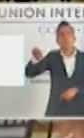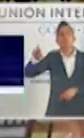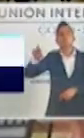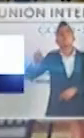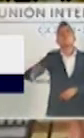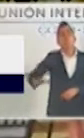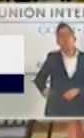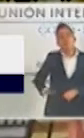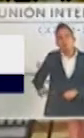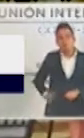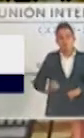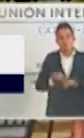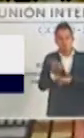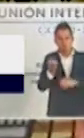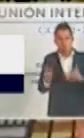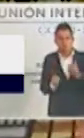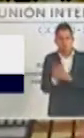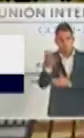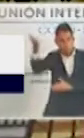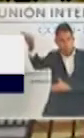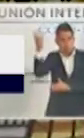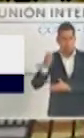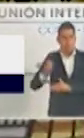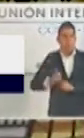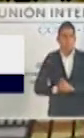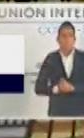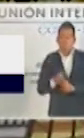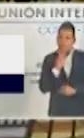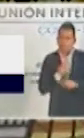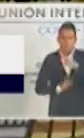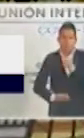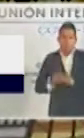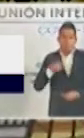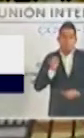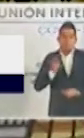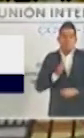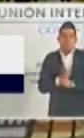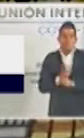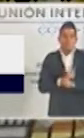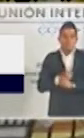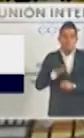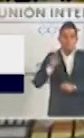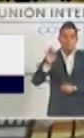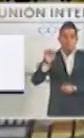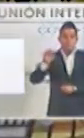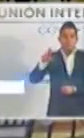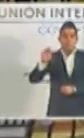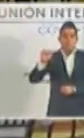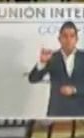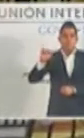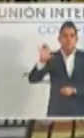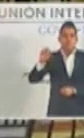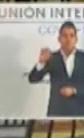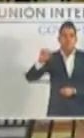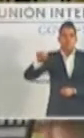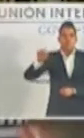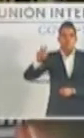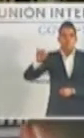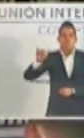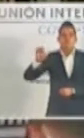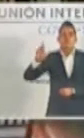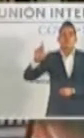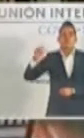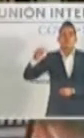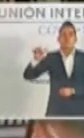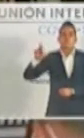para el próximo año recordando que para septiembre de este 2011 se presenta el paquete económico de la federación buscando que